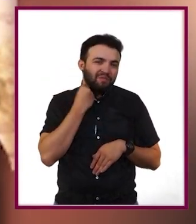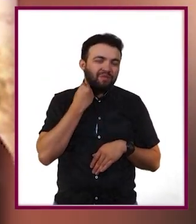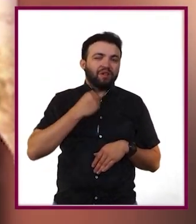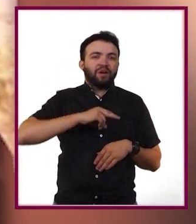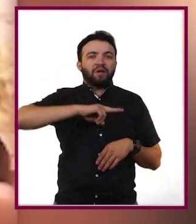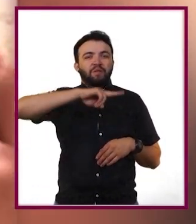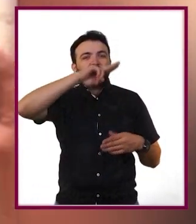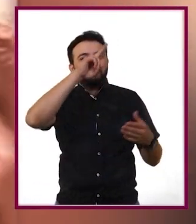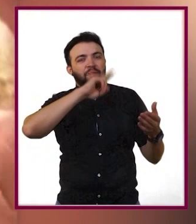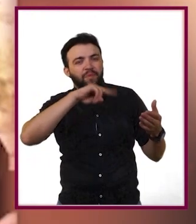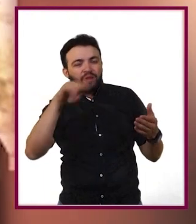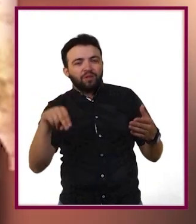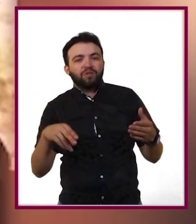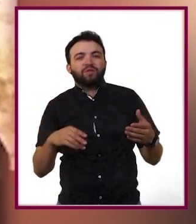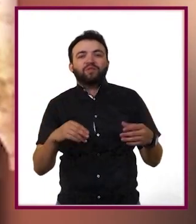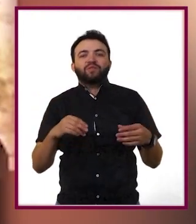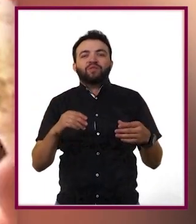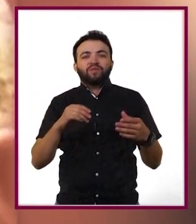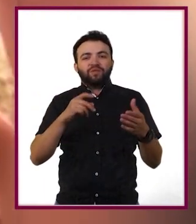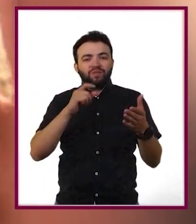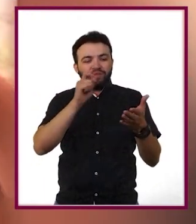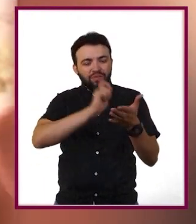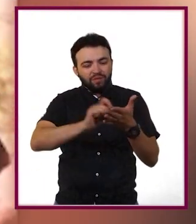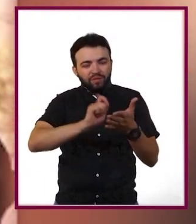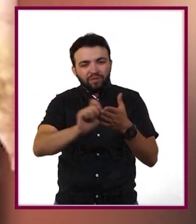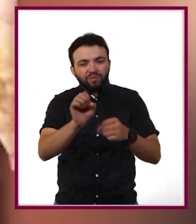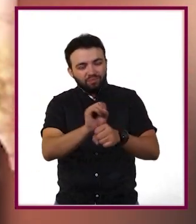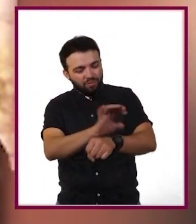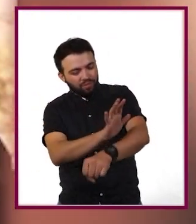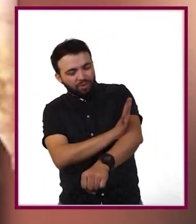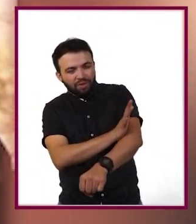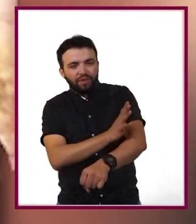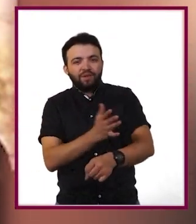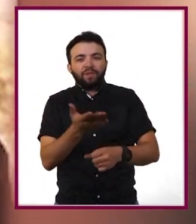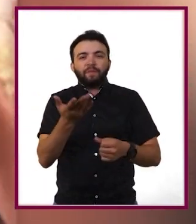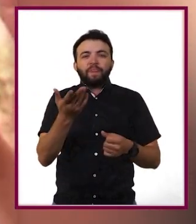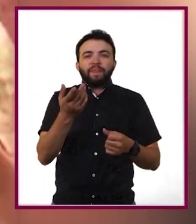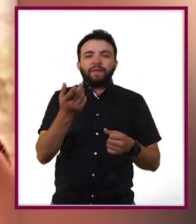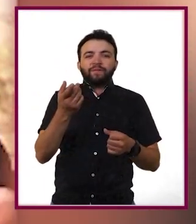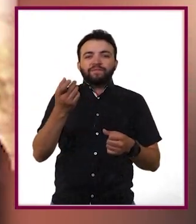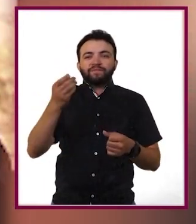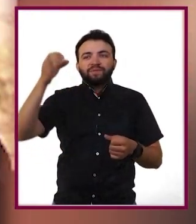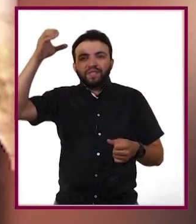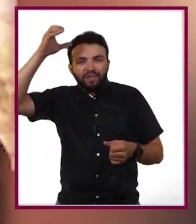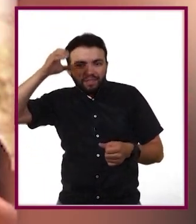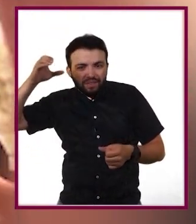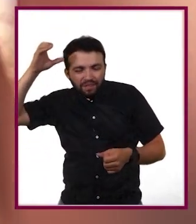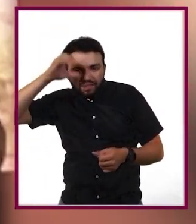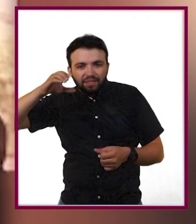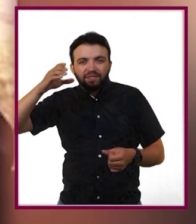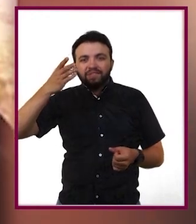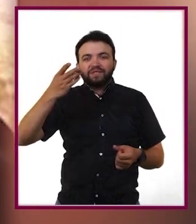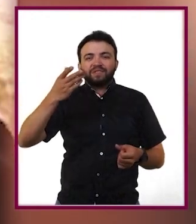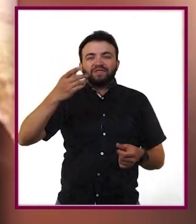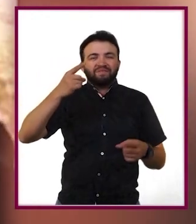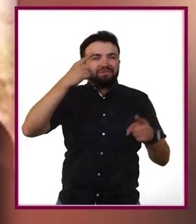de abogados, pintores, poetas,